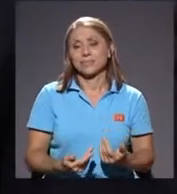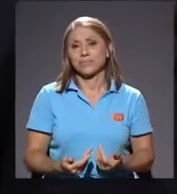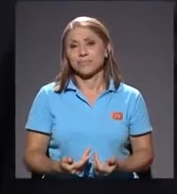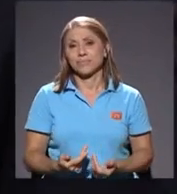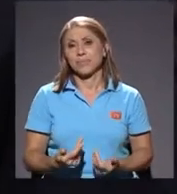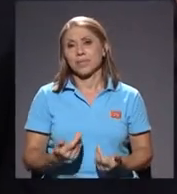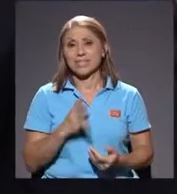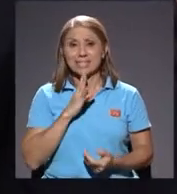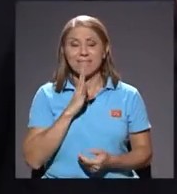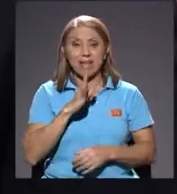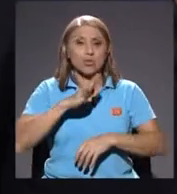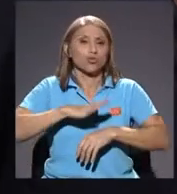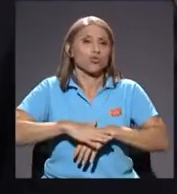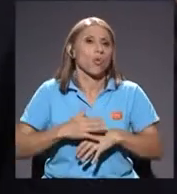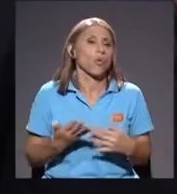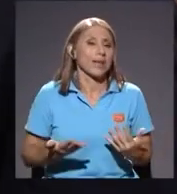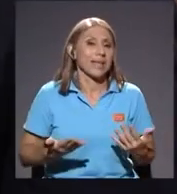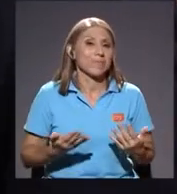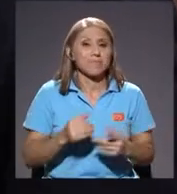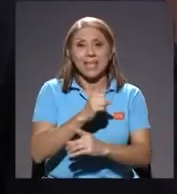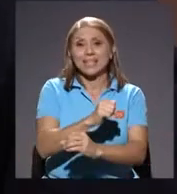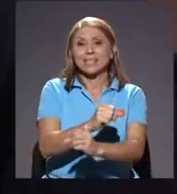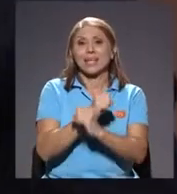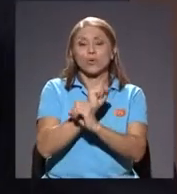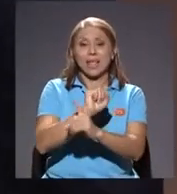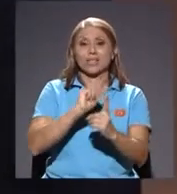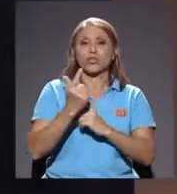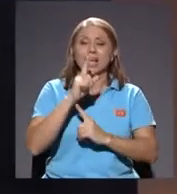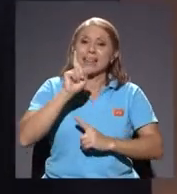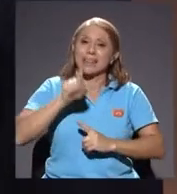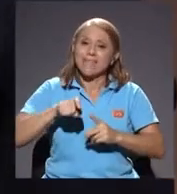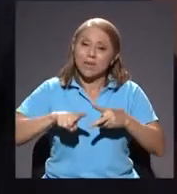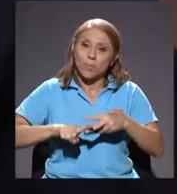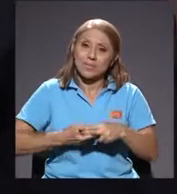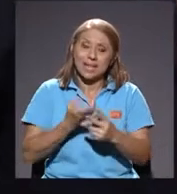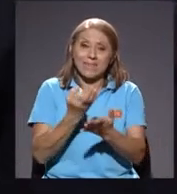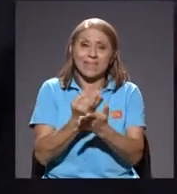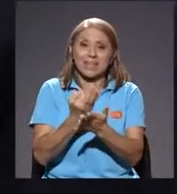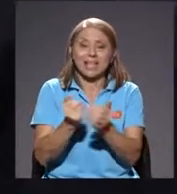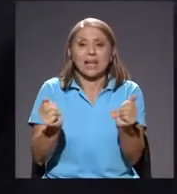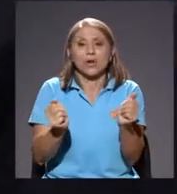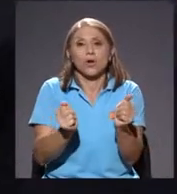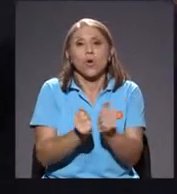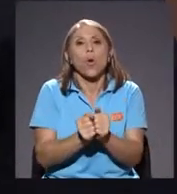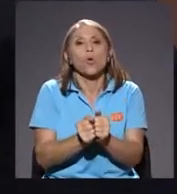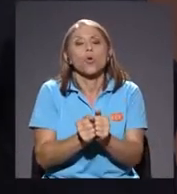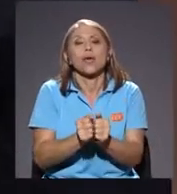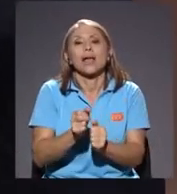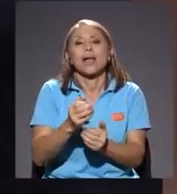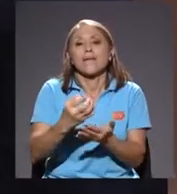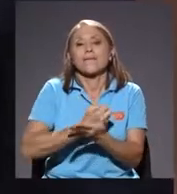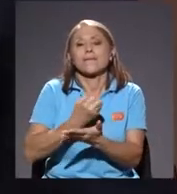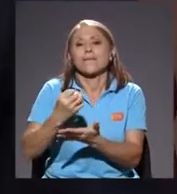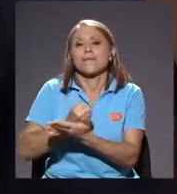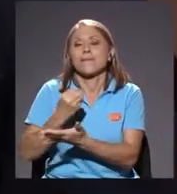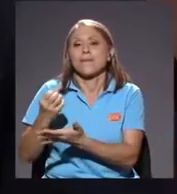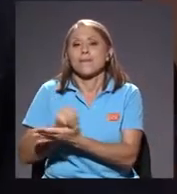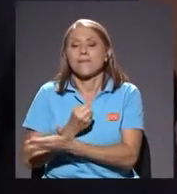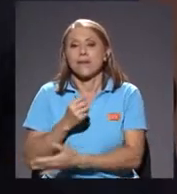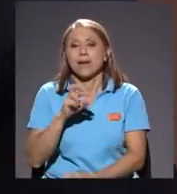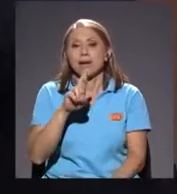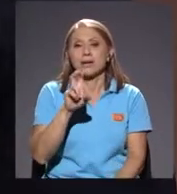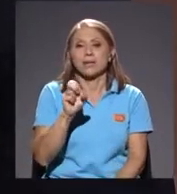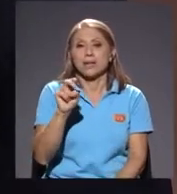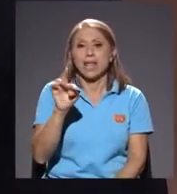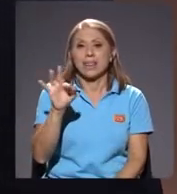muy álgido que la seguridad social se tiene que comenzar a financiar a partir de las rentas no solamente de los salarios para